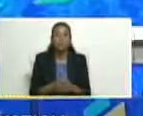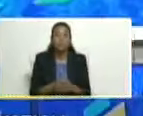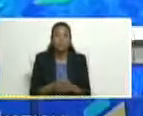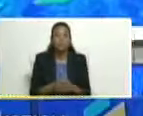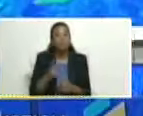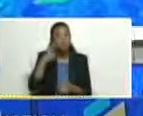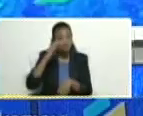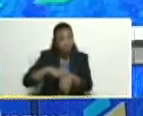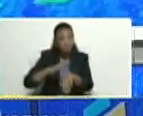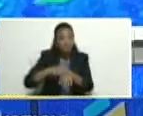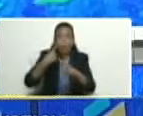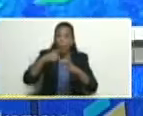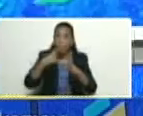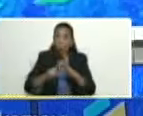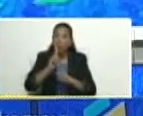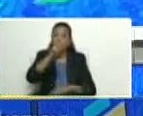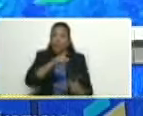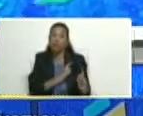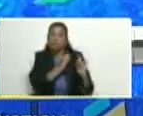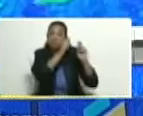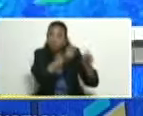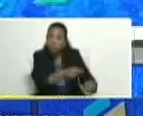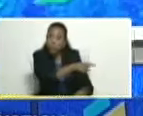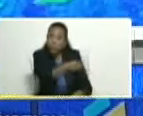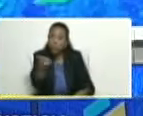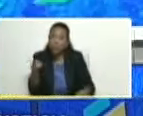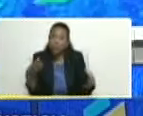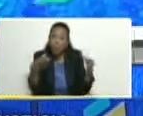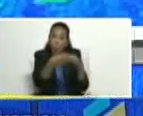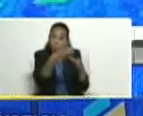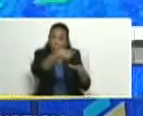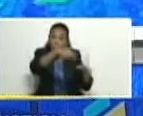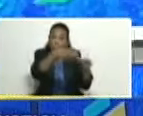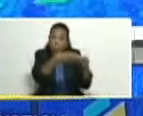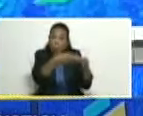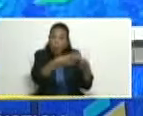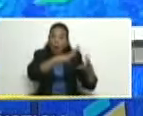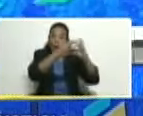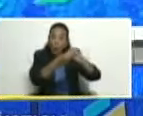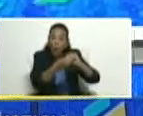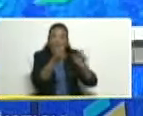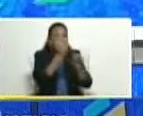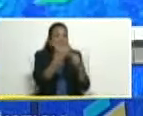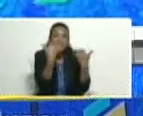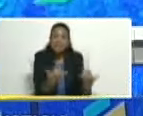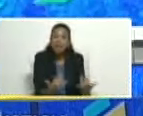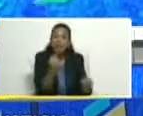Tengo que decir, entre otros, ustedes son el núcleo articulador, pero eso es ya.